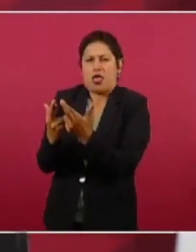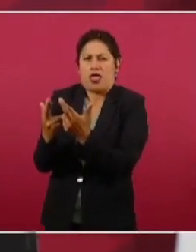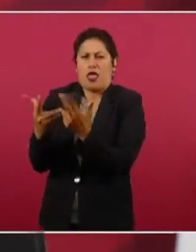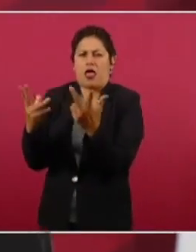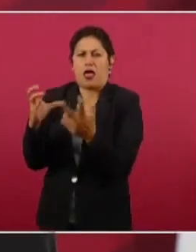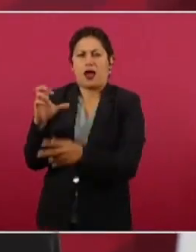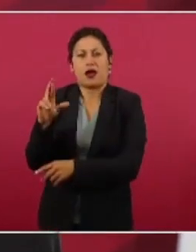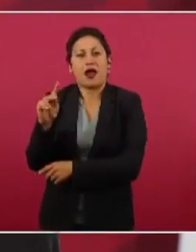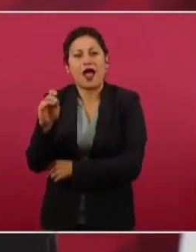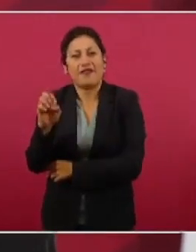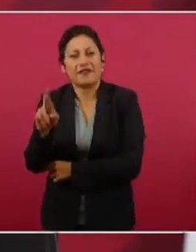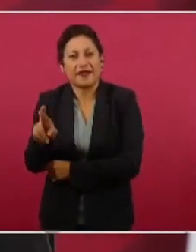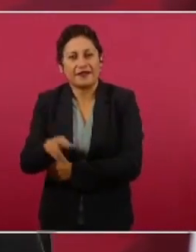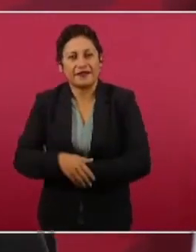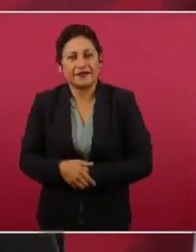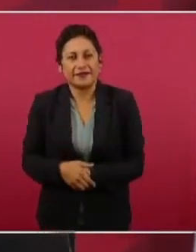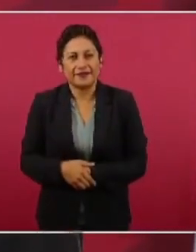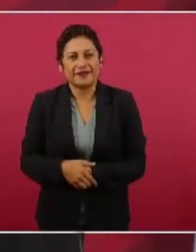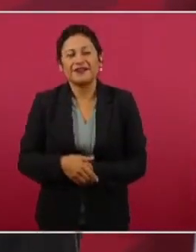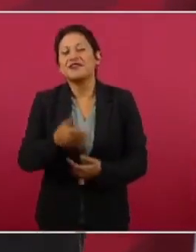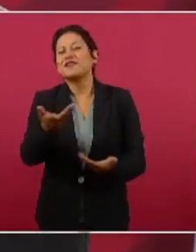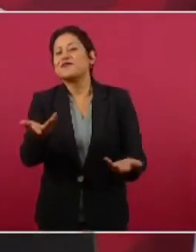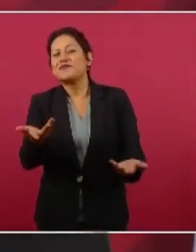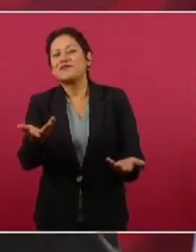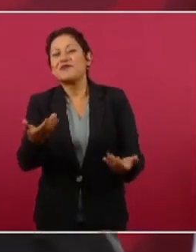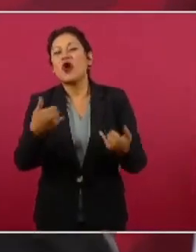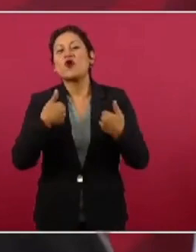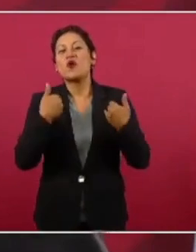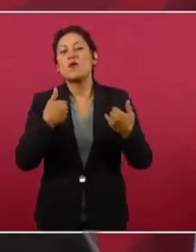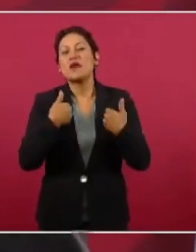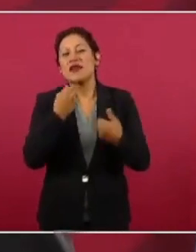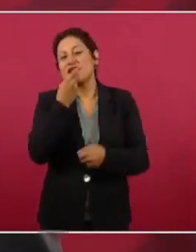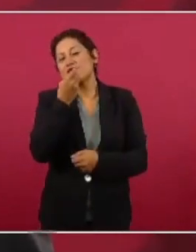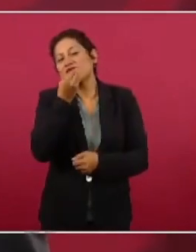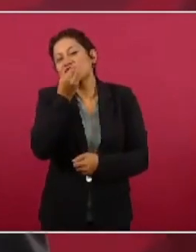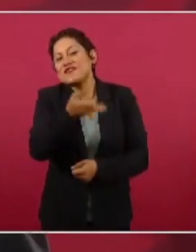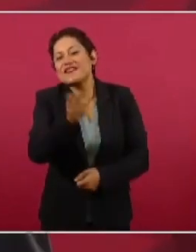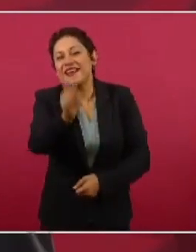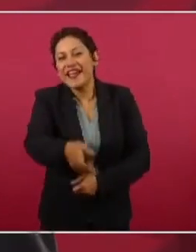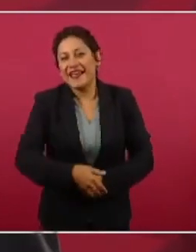¿Cómo dirían los jóvenes? Bueno, pero ese,